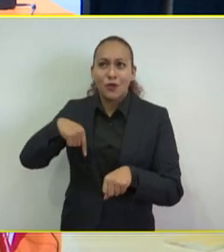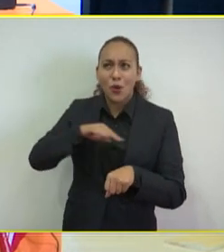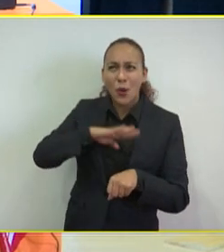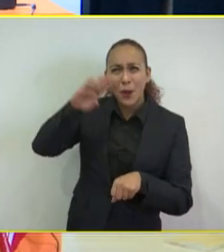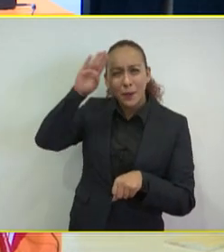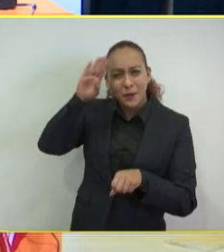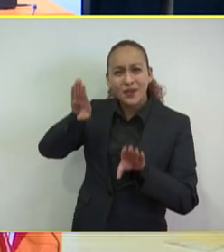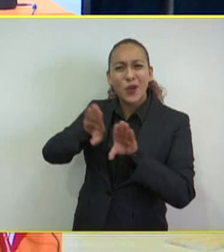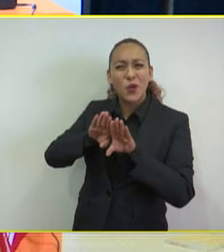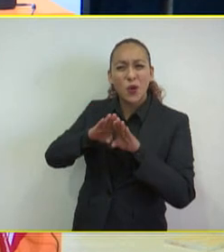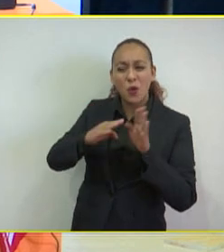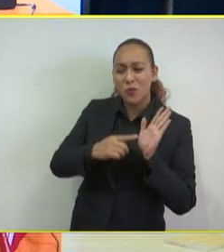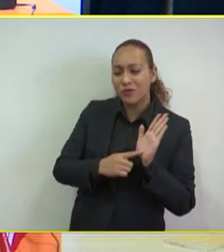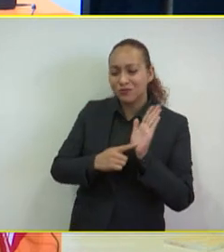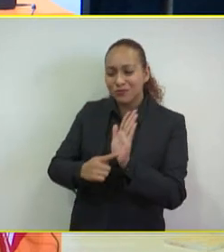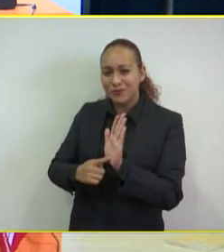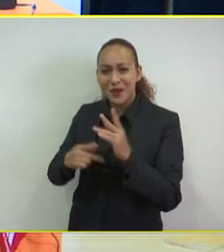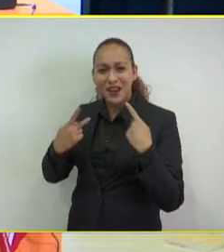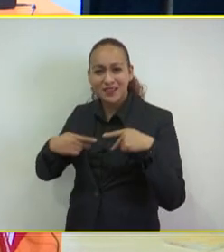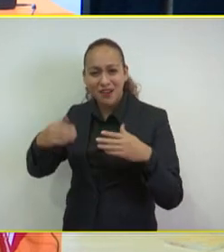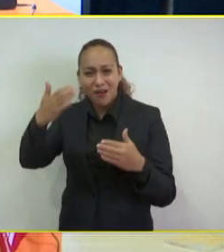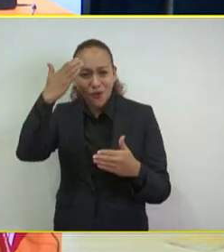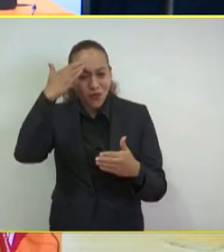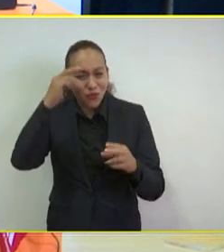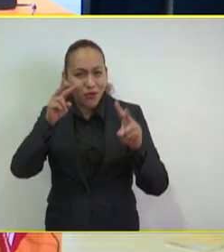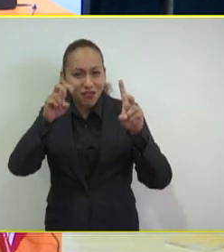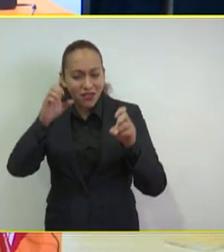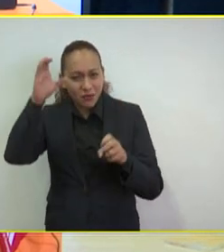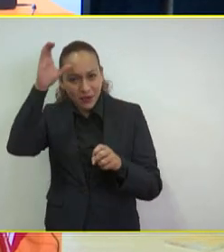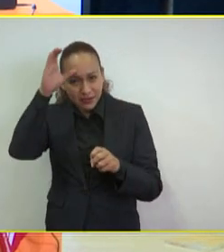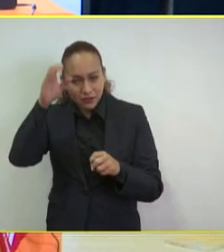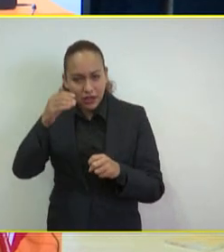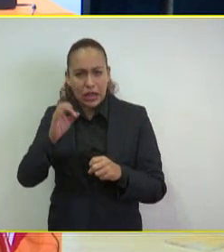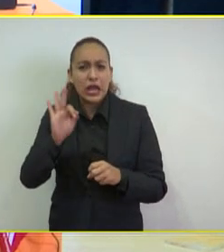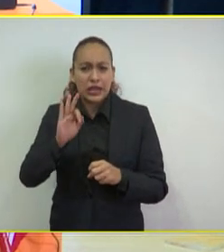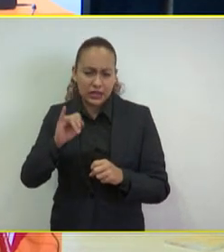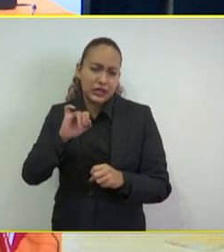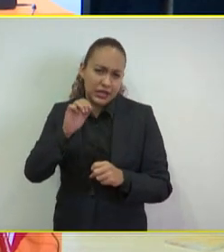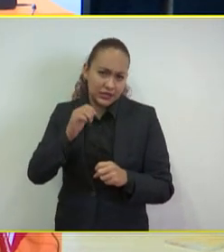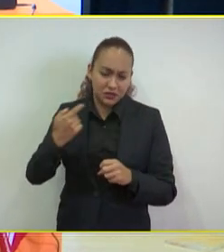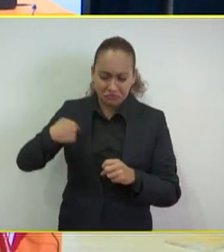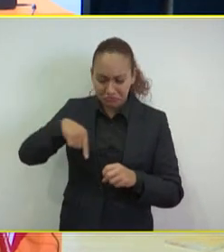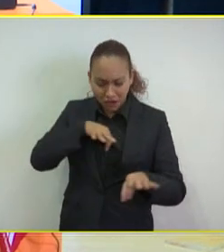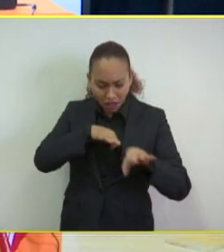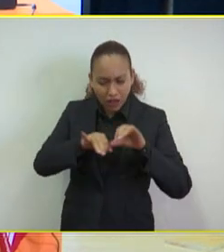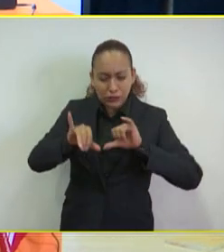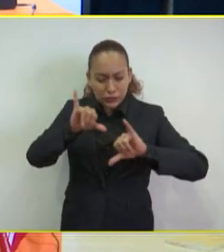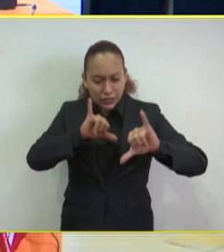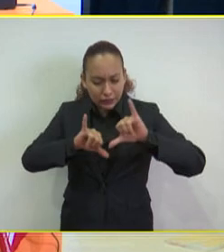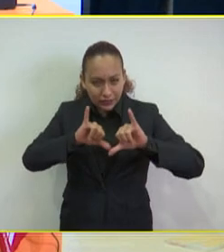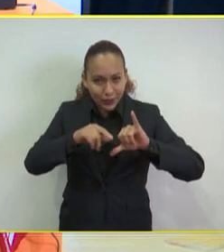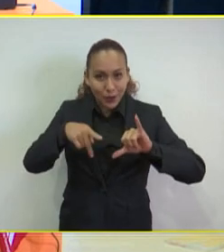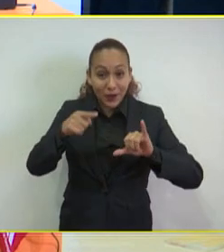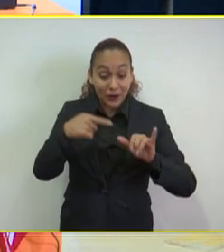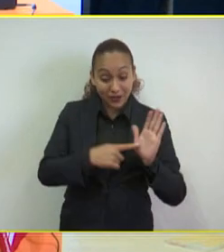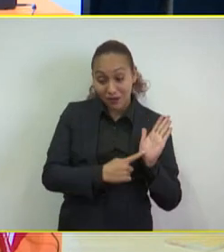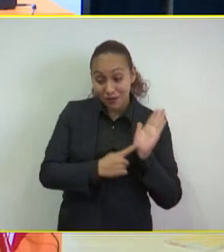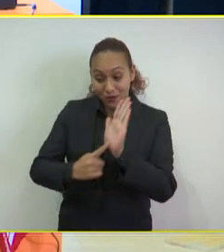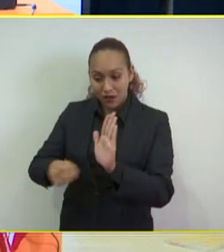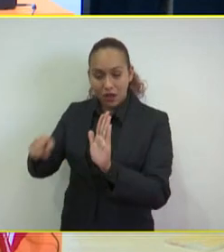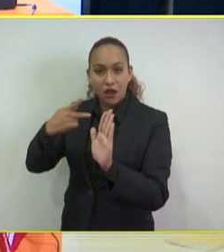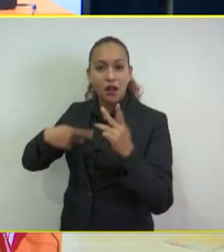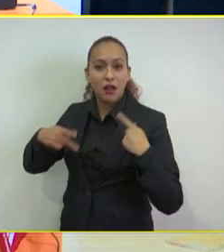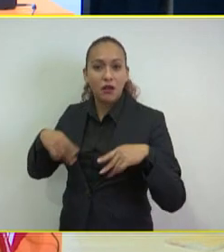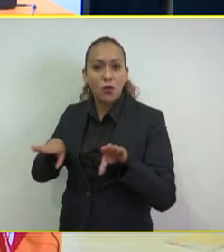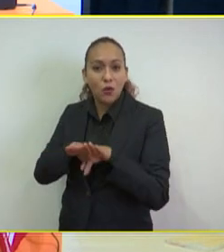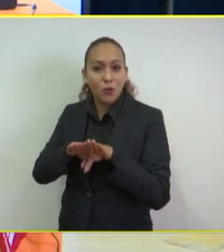gente. Nos hemos enfrascado en el laboratorio quizás a hacer experimentos, pero nos falta ese paso de dar a conocer